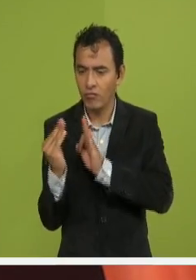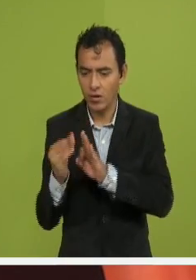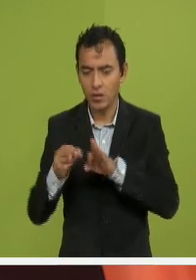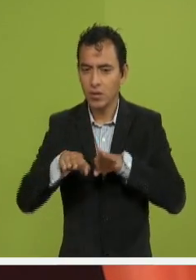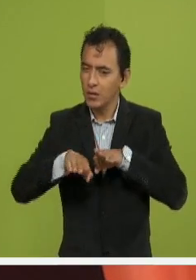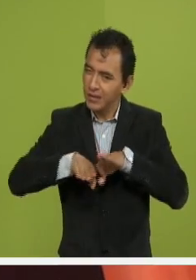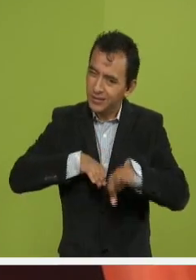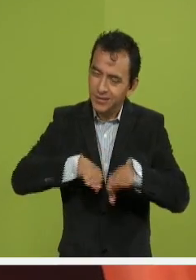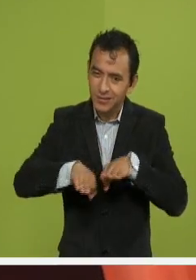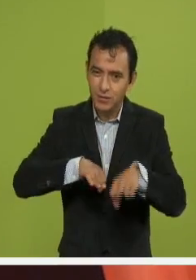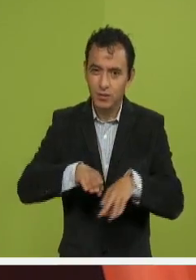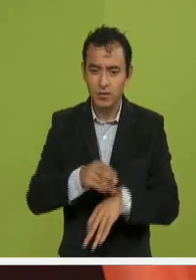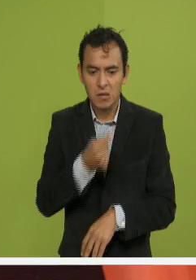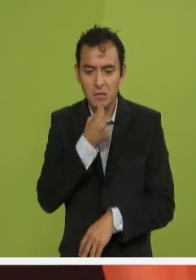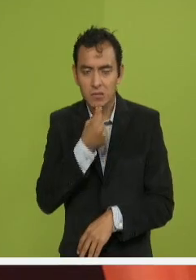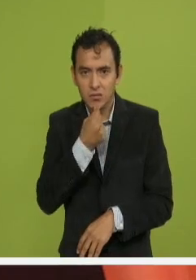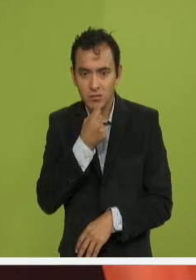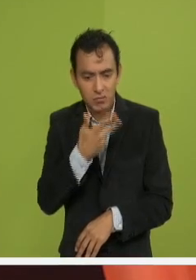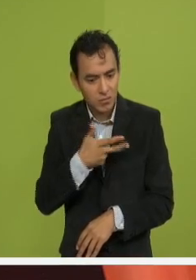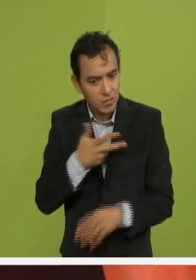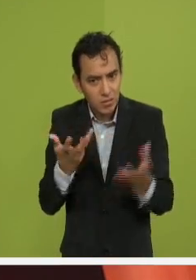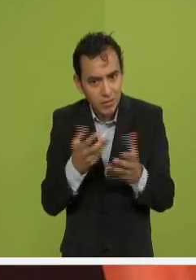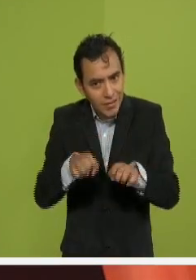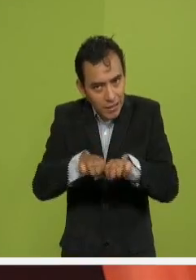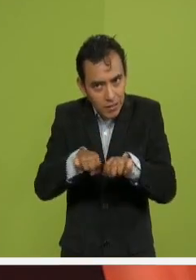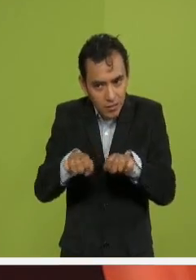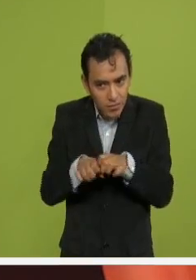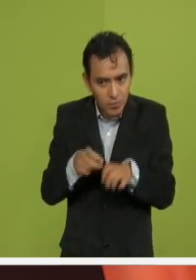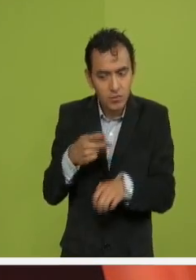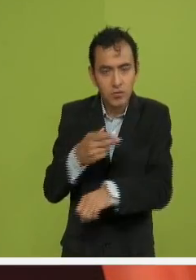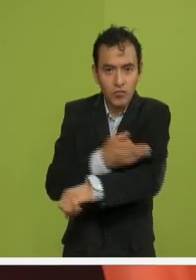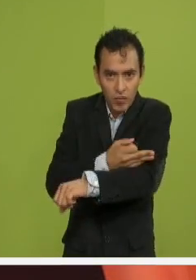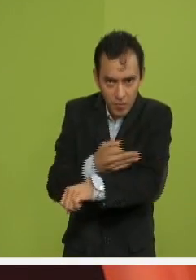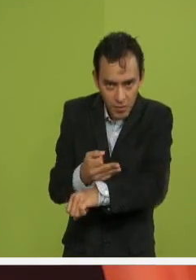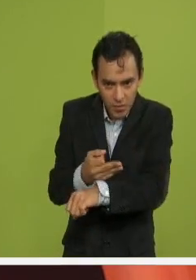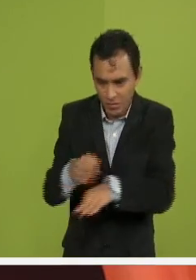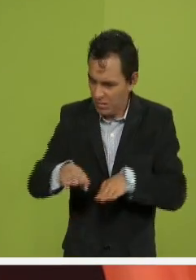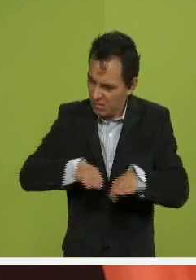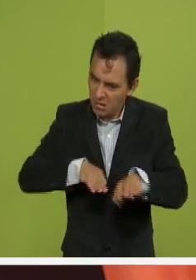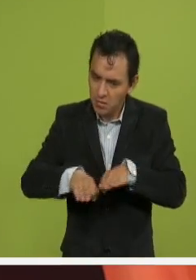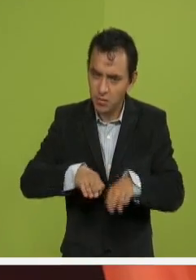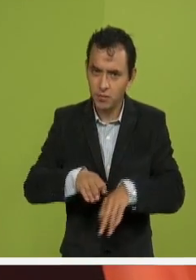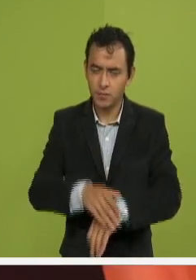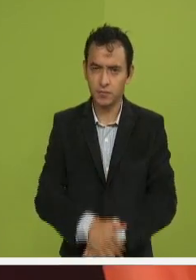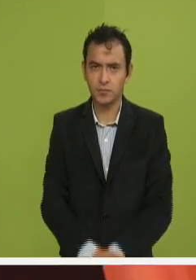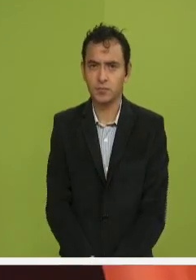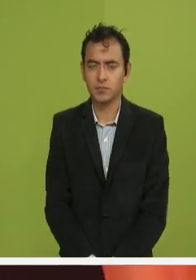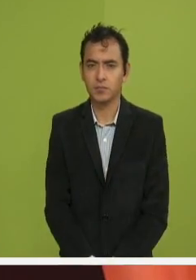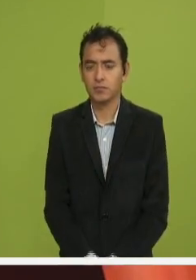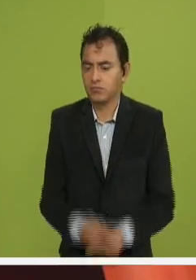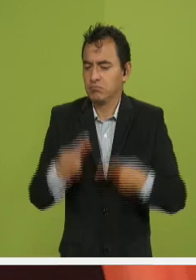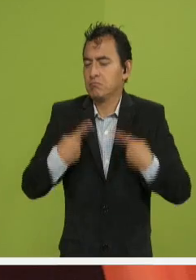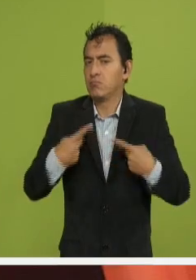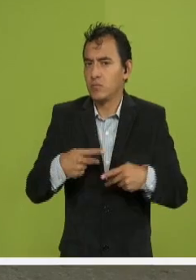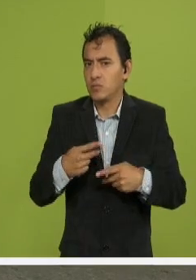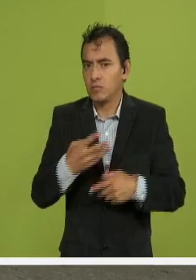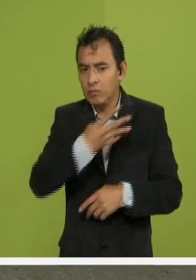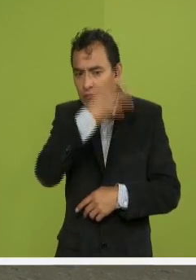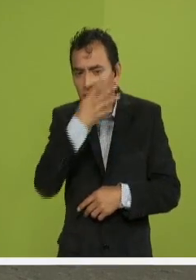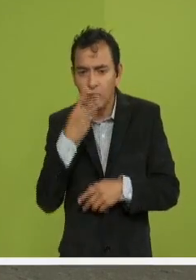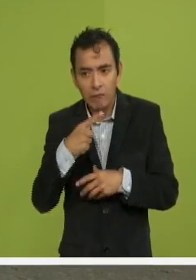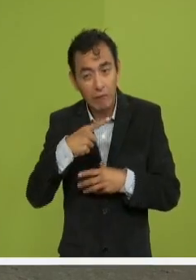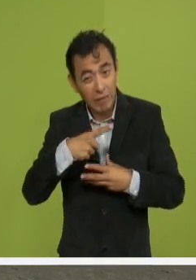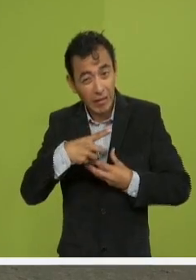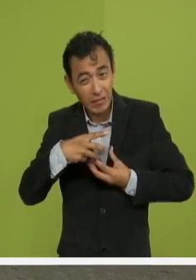trabajo. Los niños tienen que hacer equipo con su familia y trabajar. Las personas que emigran, que vienen